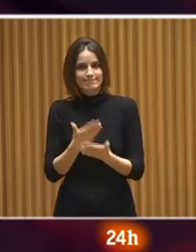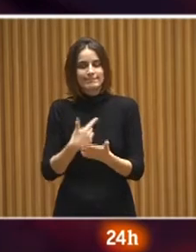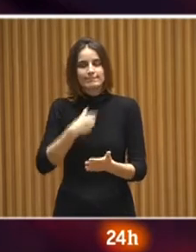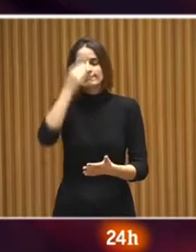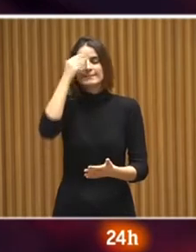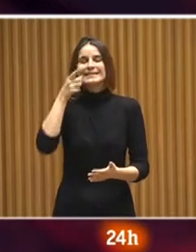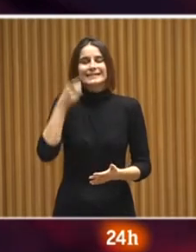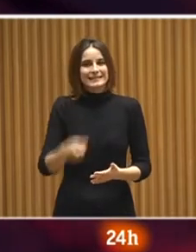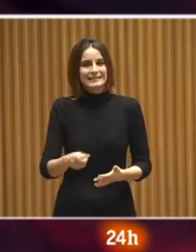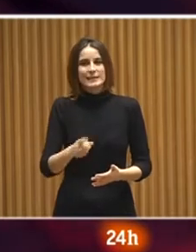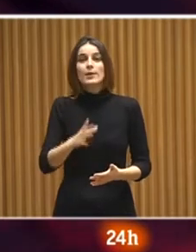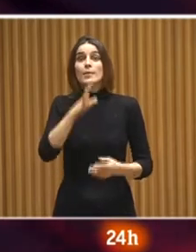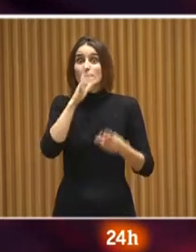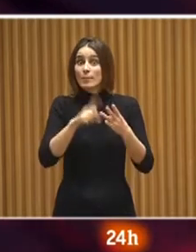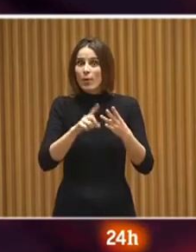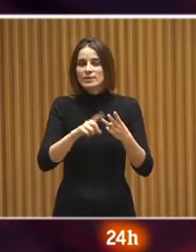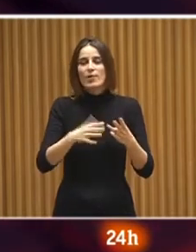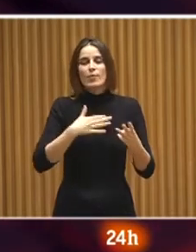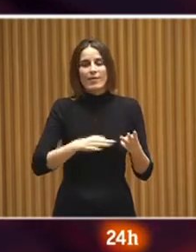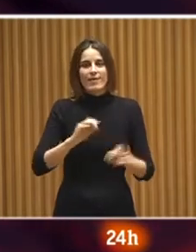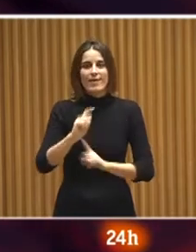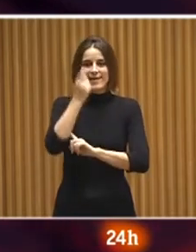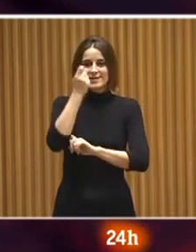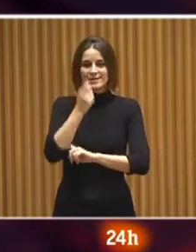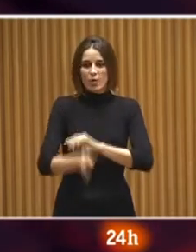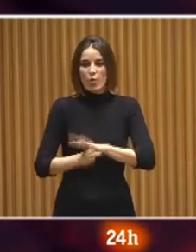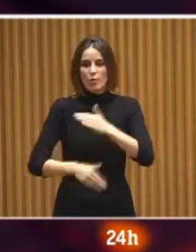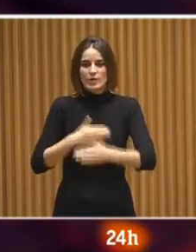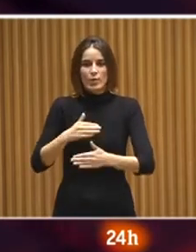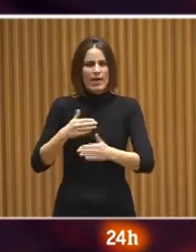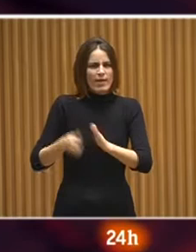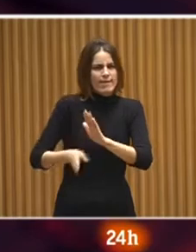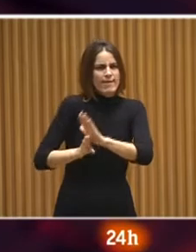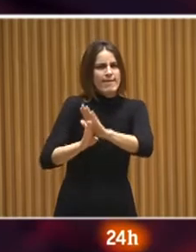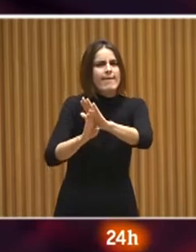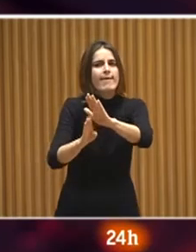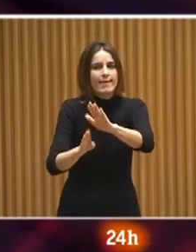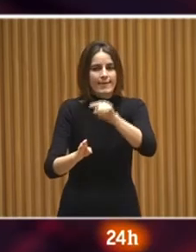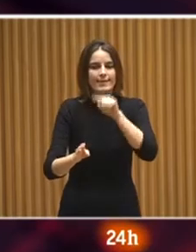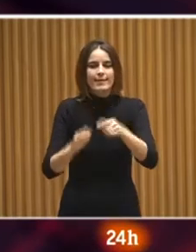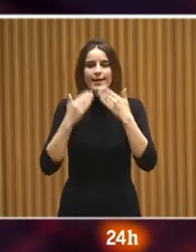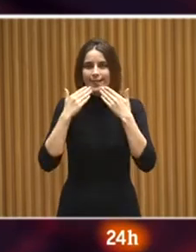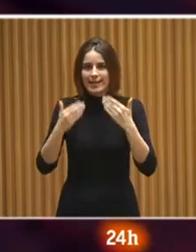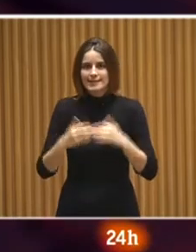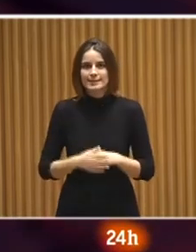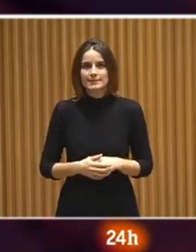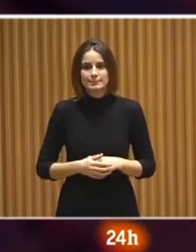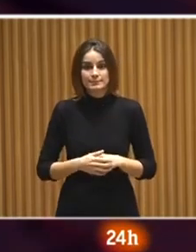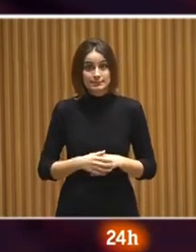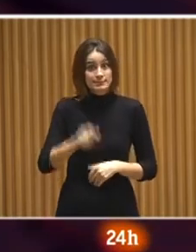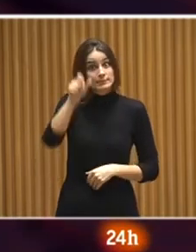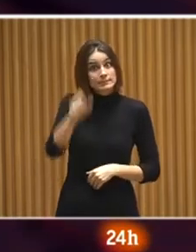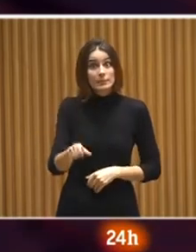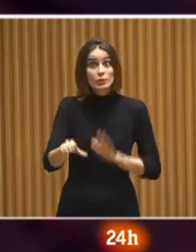vigencia y su pervivencia. Quien defiende la Constitución debe esforzarse en integrar en ella y sus